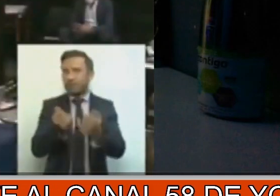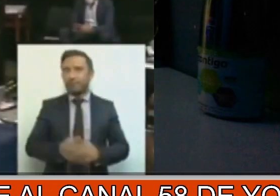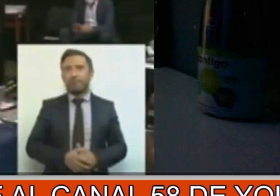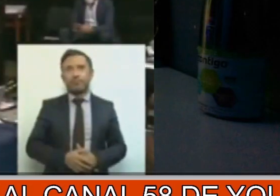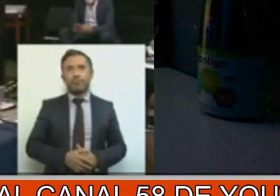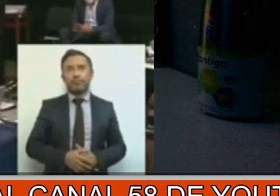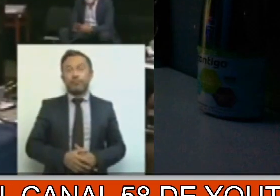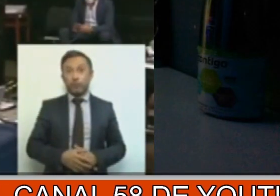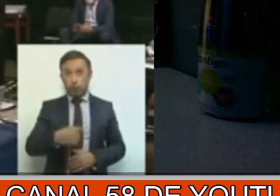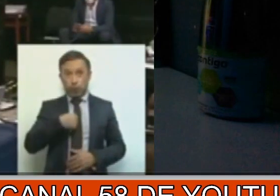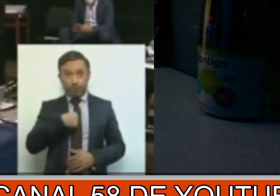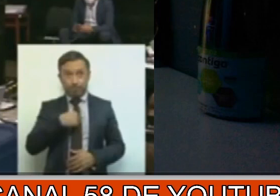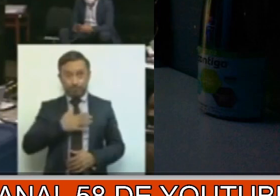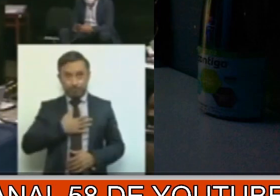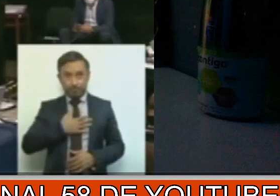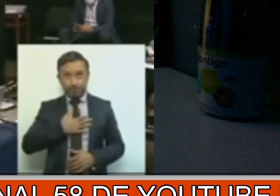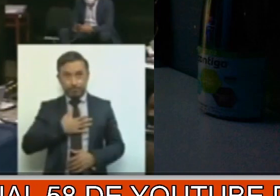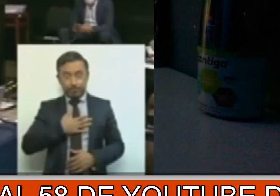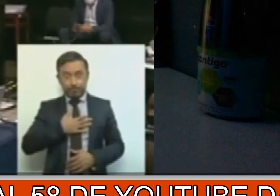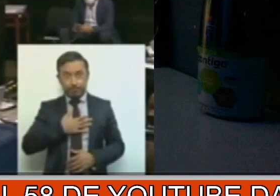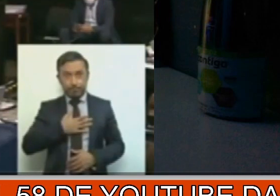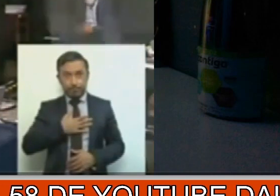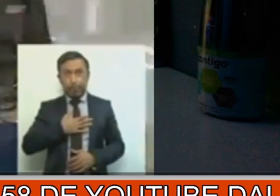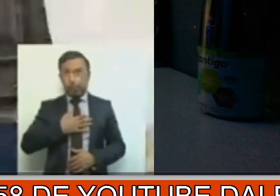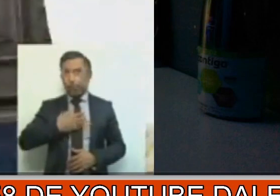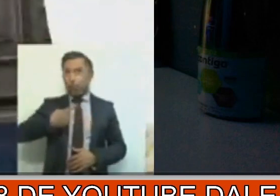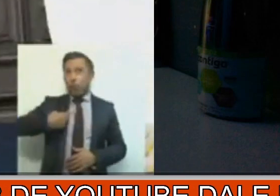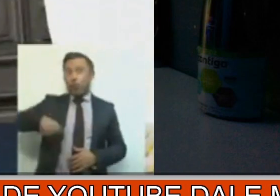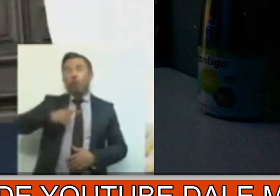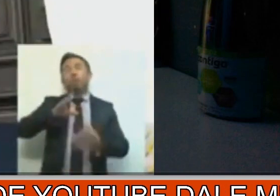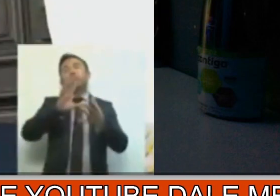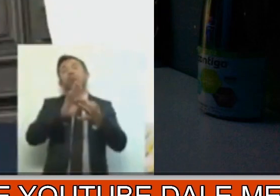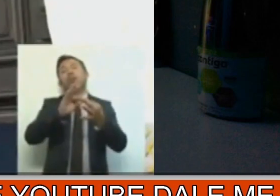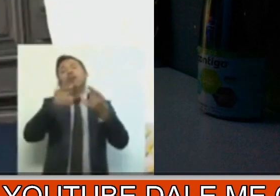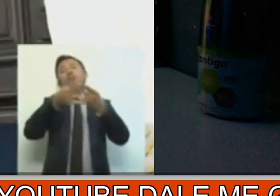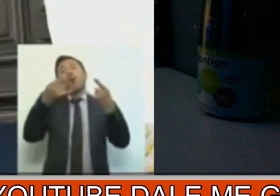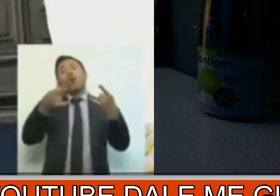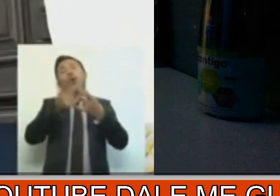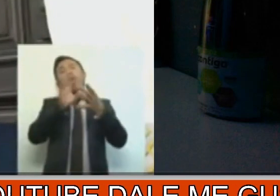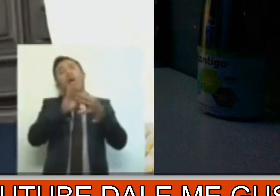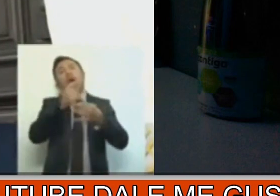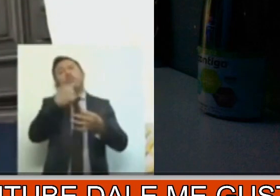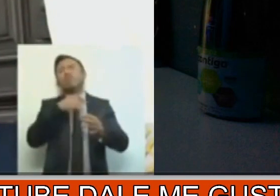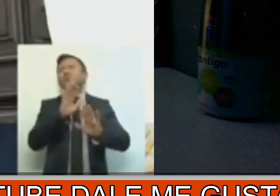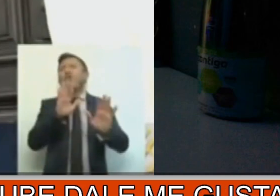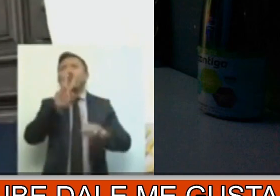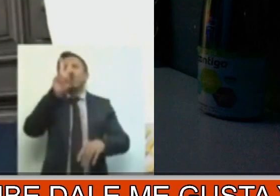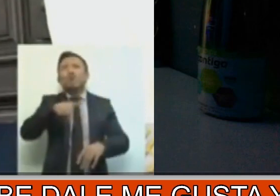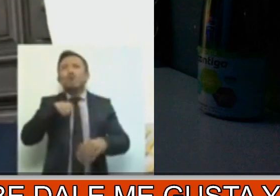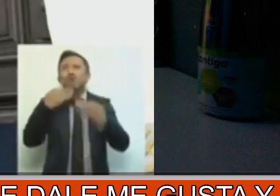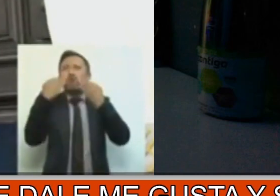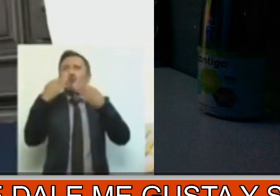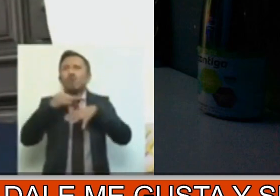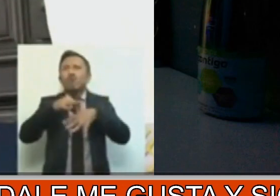O sea, a nosotros no nos van a contar las historias porque nosotros las hemos vivido y hemos visto cómo han caído